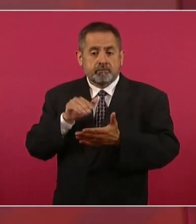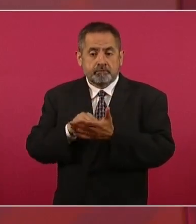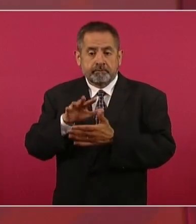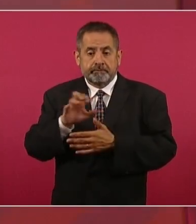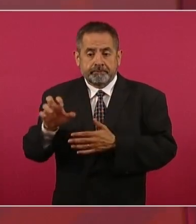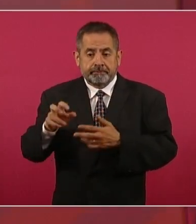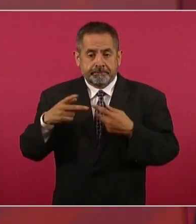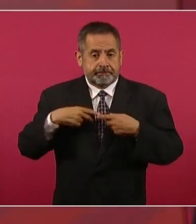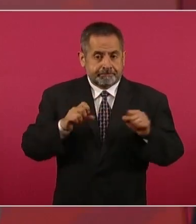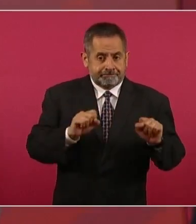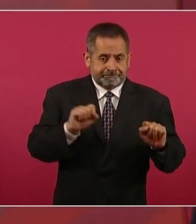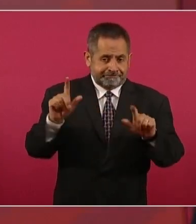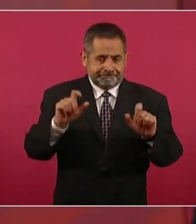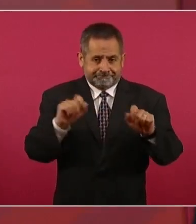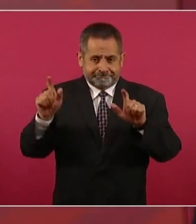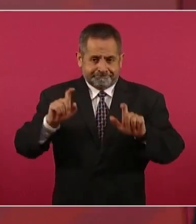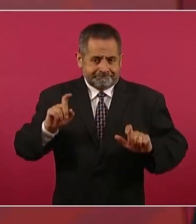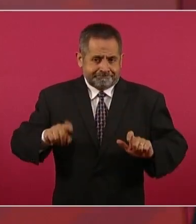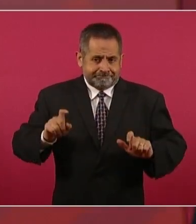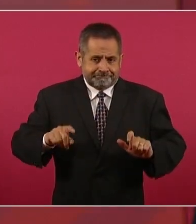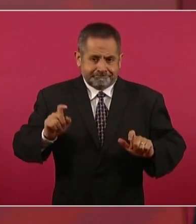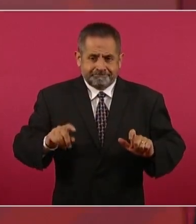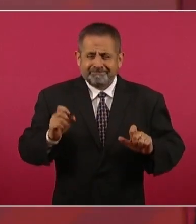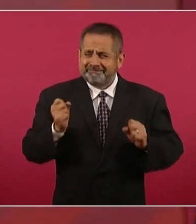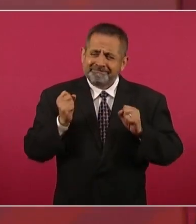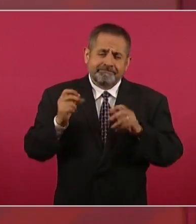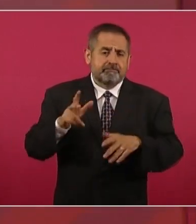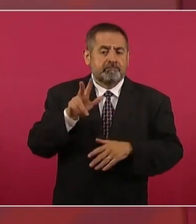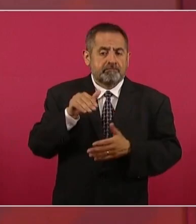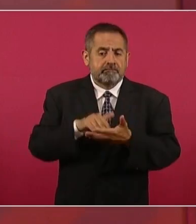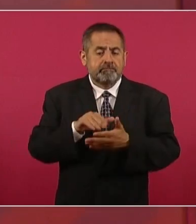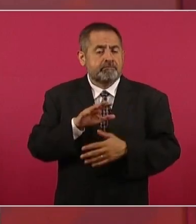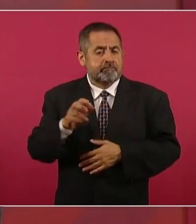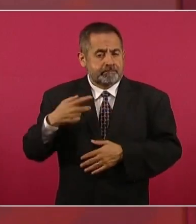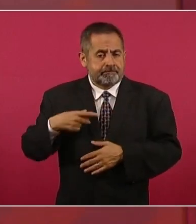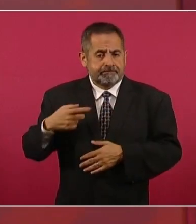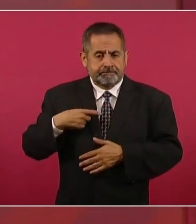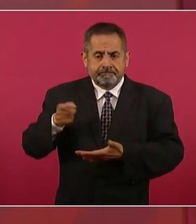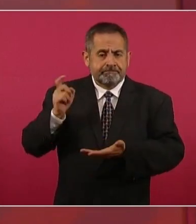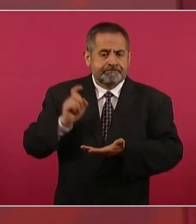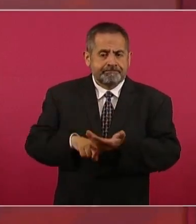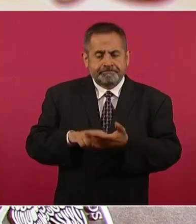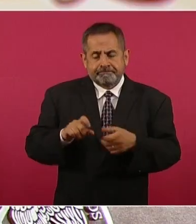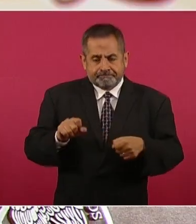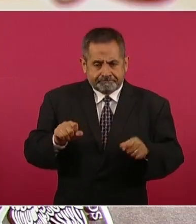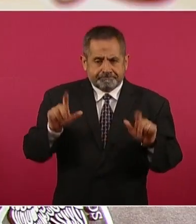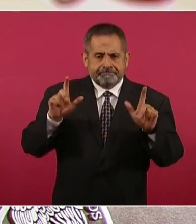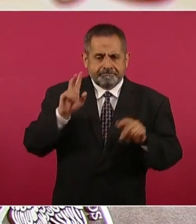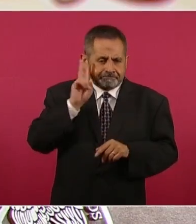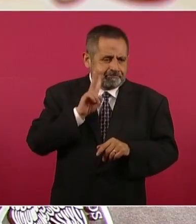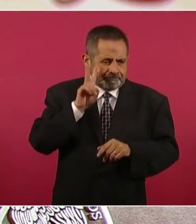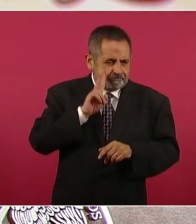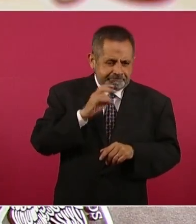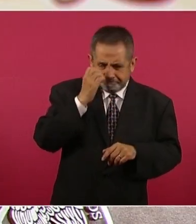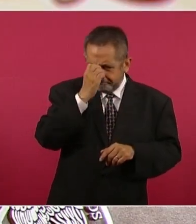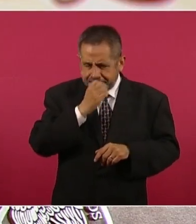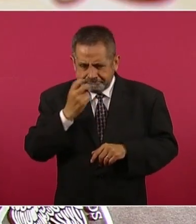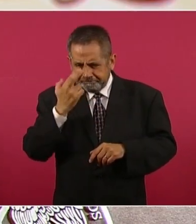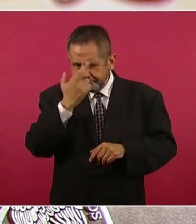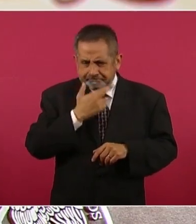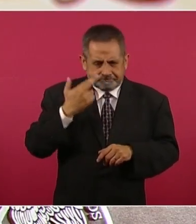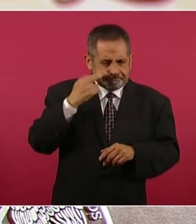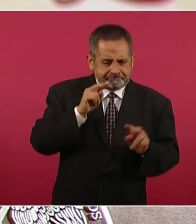visitas al sitio, o sea, más de 8.500 personas que han ingresado, que han, digamos, que explorado y seguramente